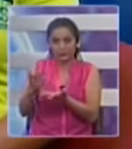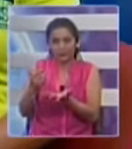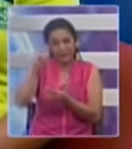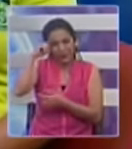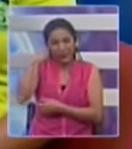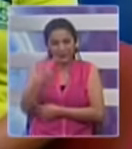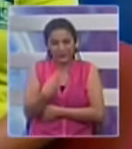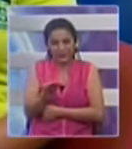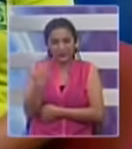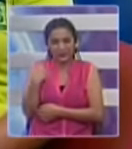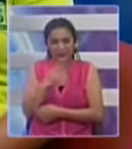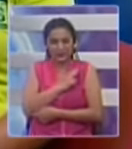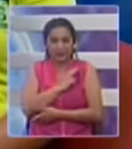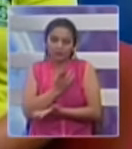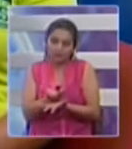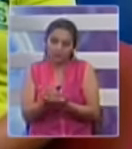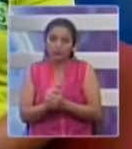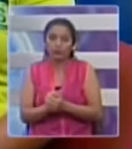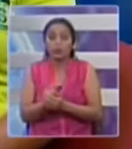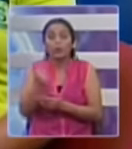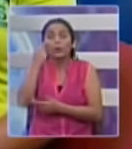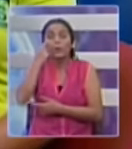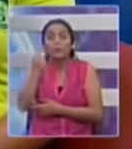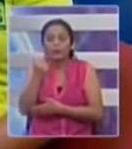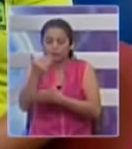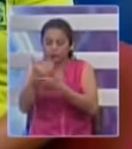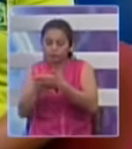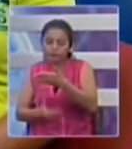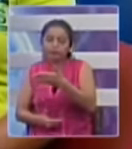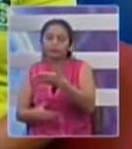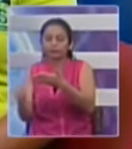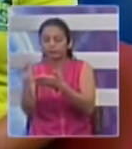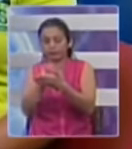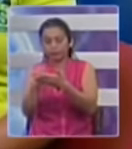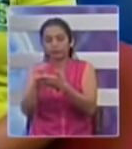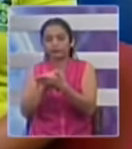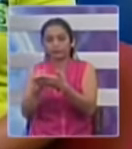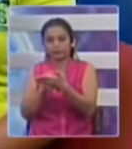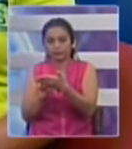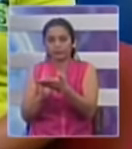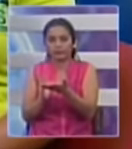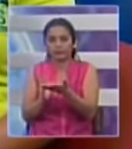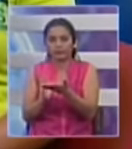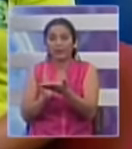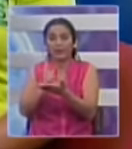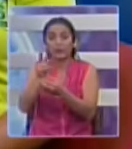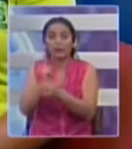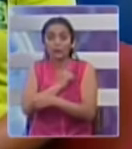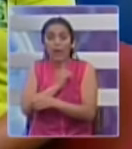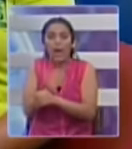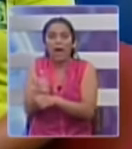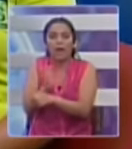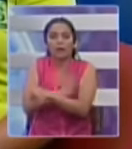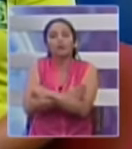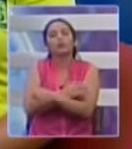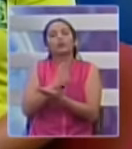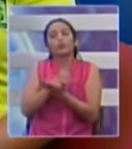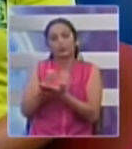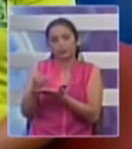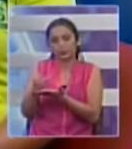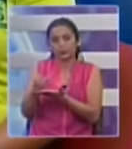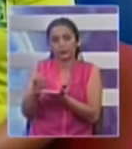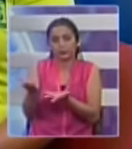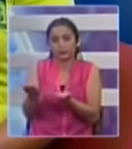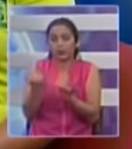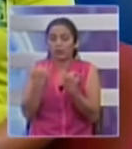hacernos nuestras aptitudes, y luego de eso fuimos y hicimos un preuniversitario. Eso es lo que propone Lenín Moreno,